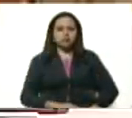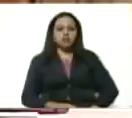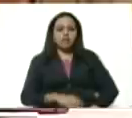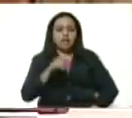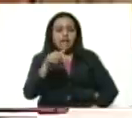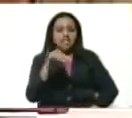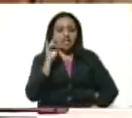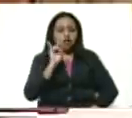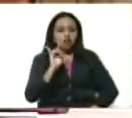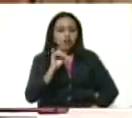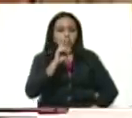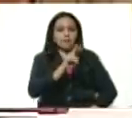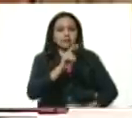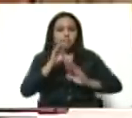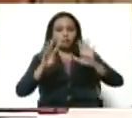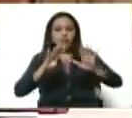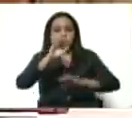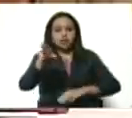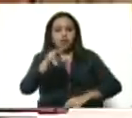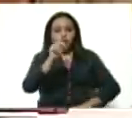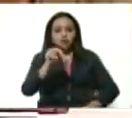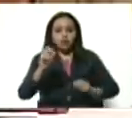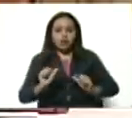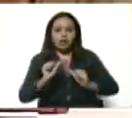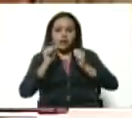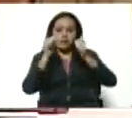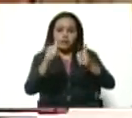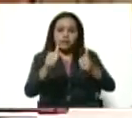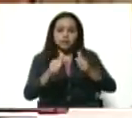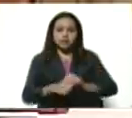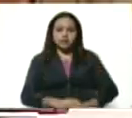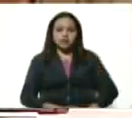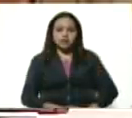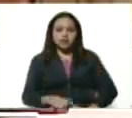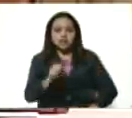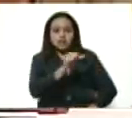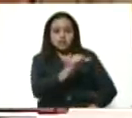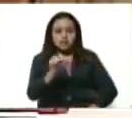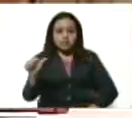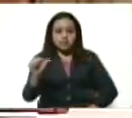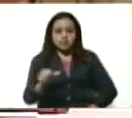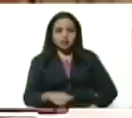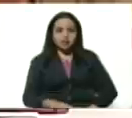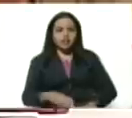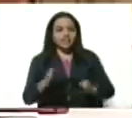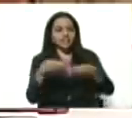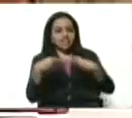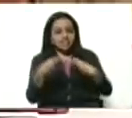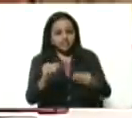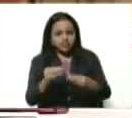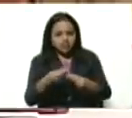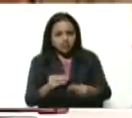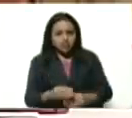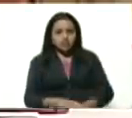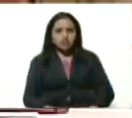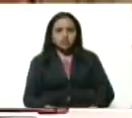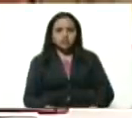lunes 29 de junio inicia la semana que corresponde de flexibilización